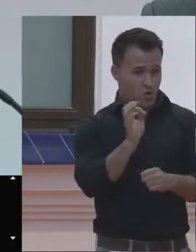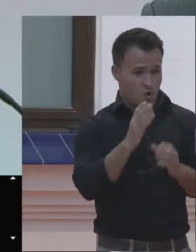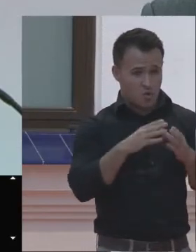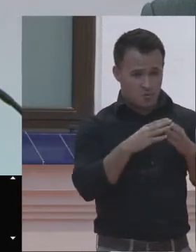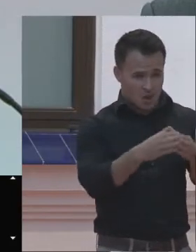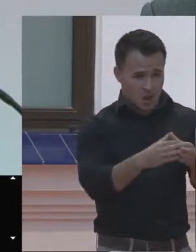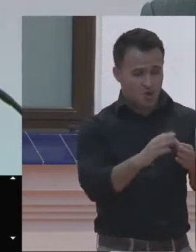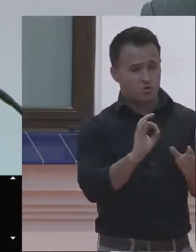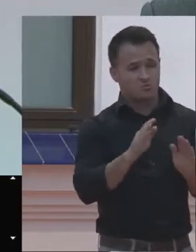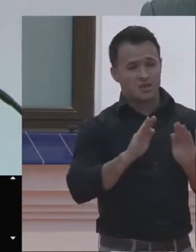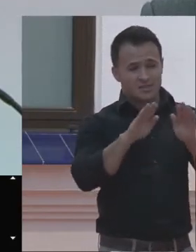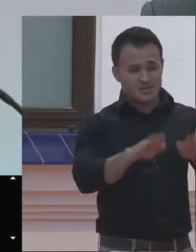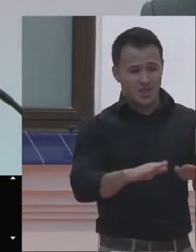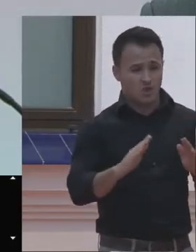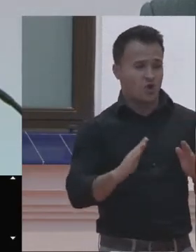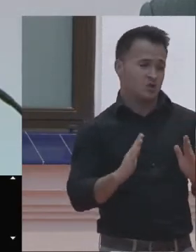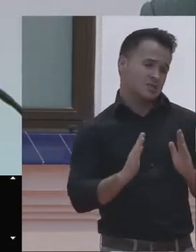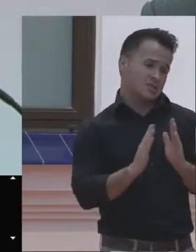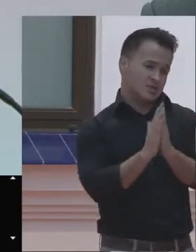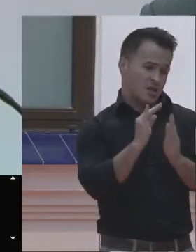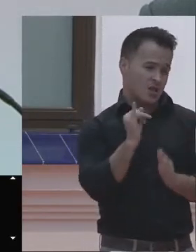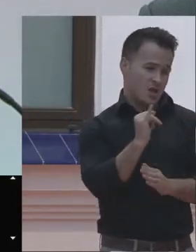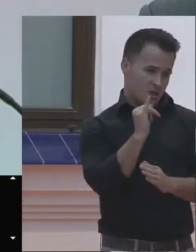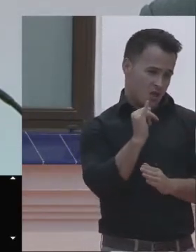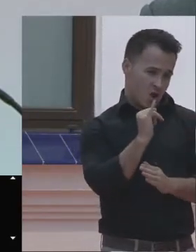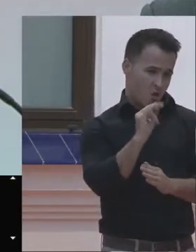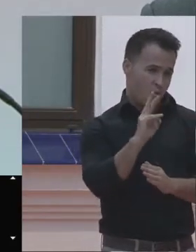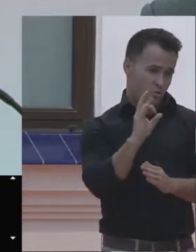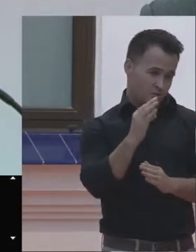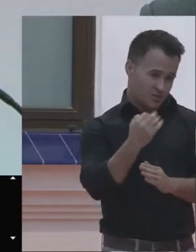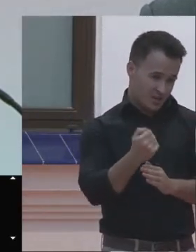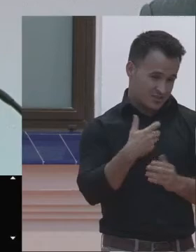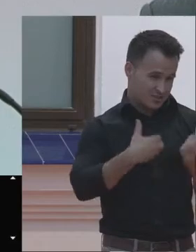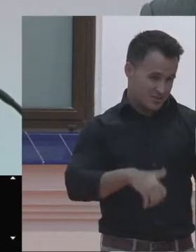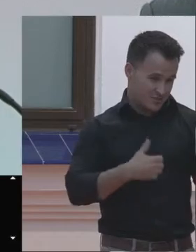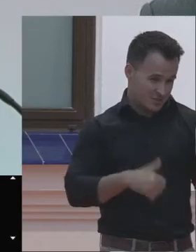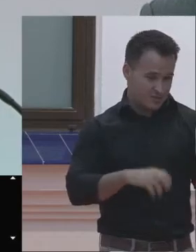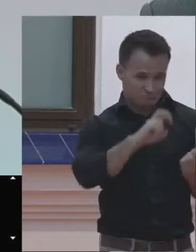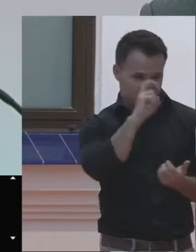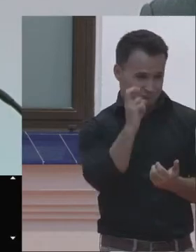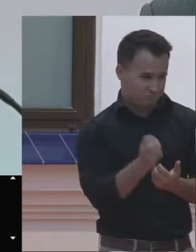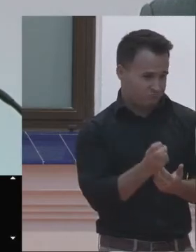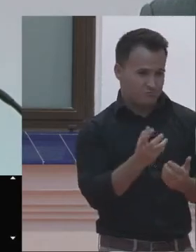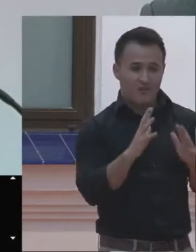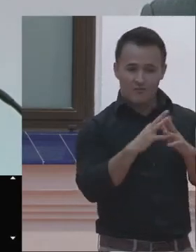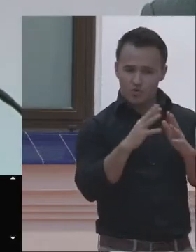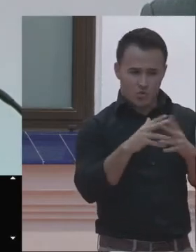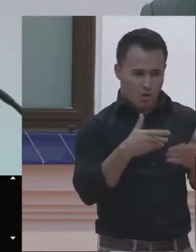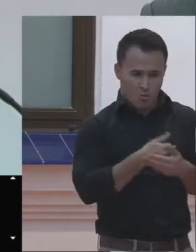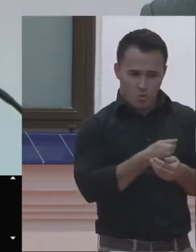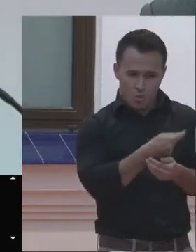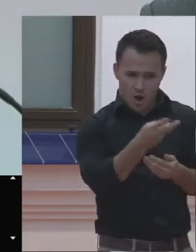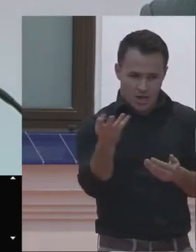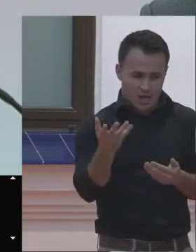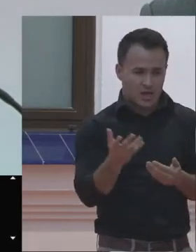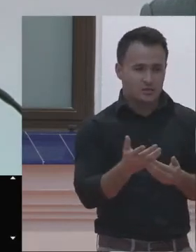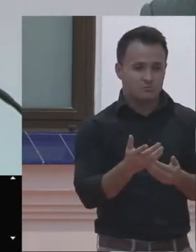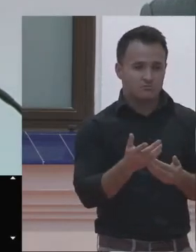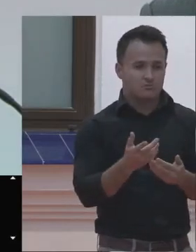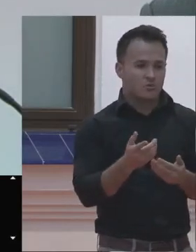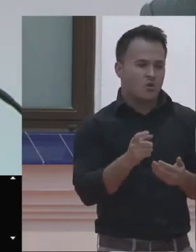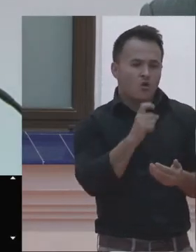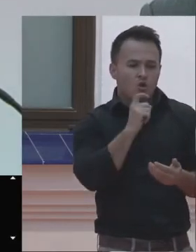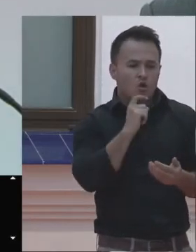una estación Santa Justa en Sevilla o una estación de tren de aquí de Málaga, cualquier infraestructura. Claro, ¿cómo vivís